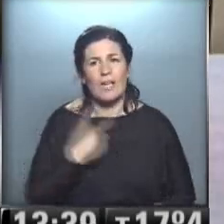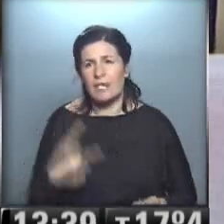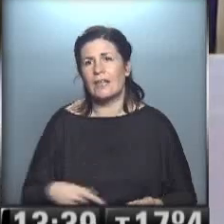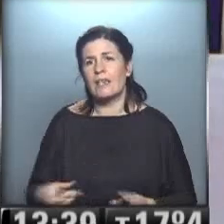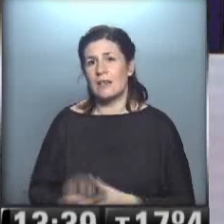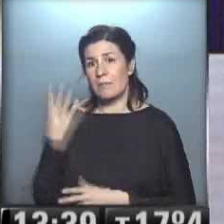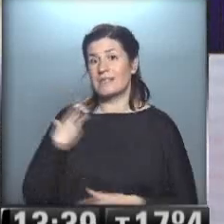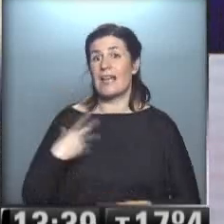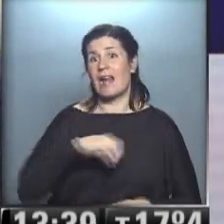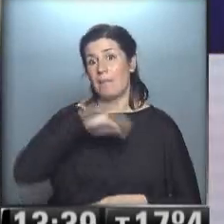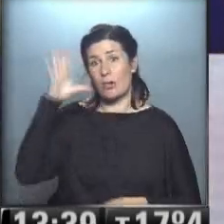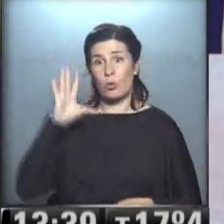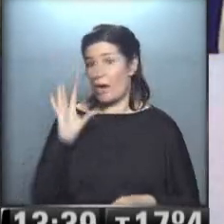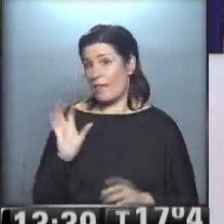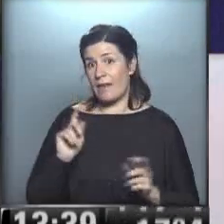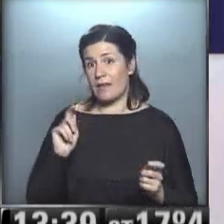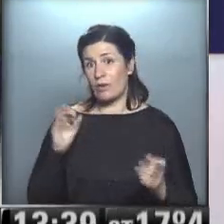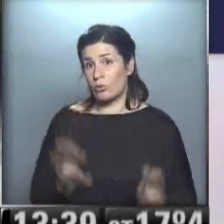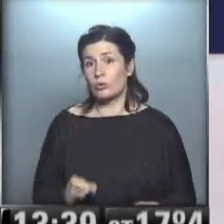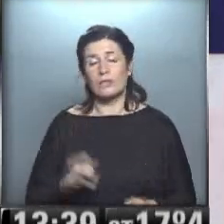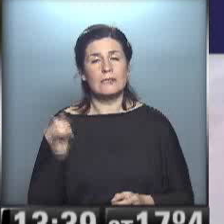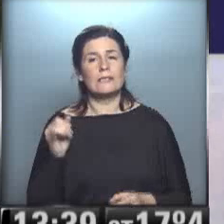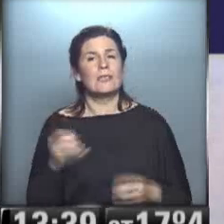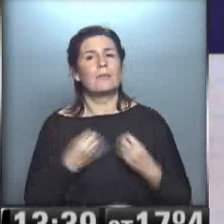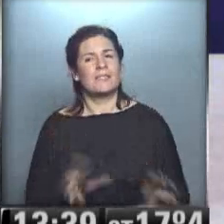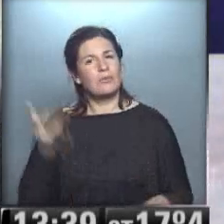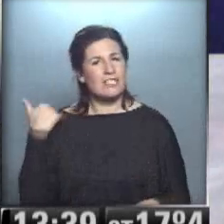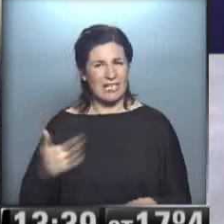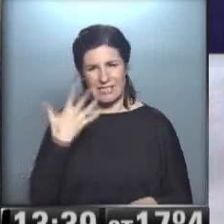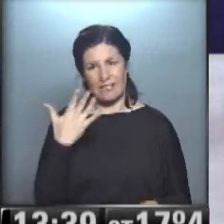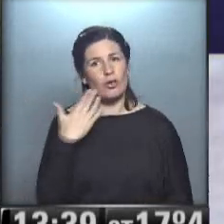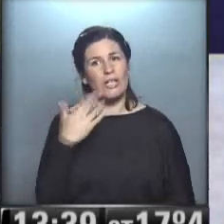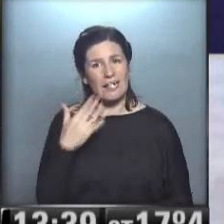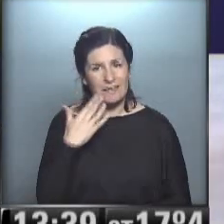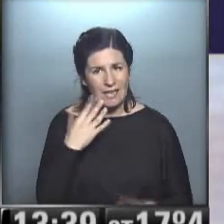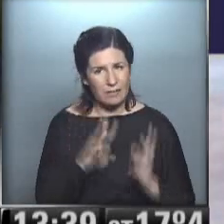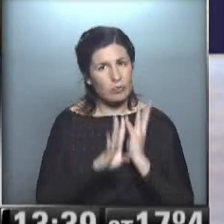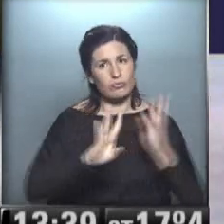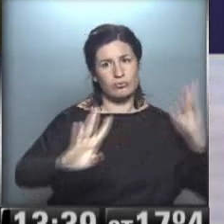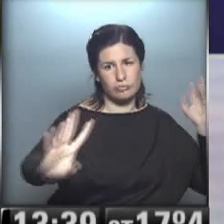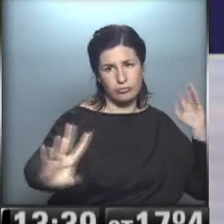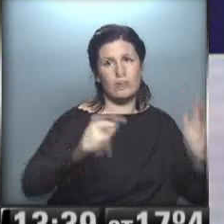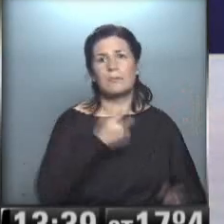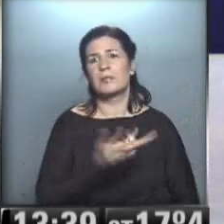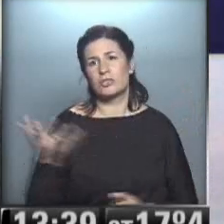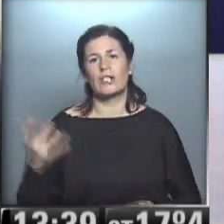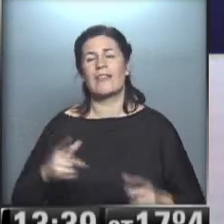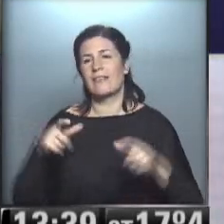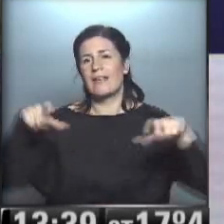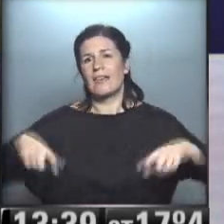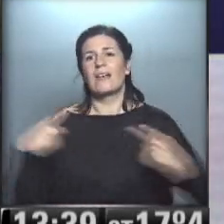las cero, que estuvo recibiendo a los fieles, ¿no? Sí, en realidad empezamos a las 5 de la tarde de ayer, hacer la cola con la gente desde la cancha de Vélez, más o